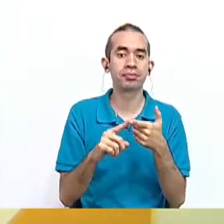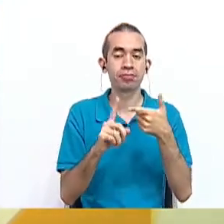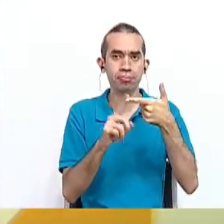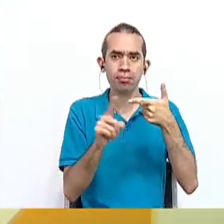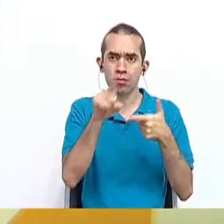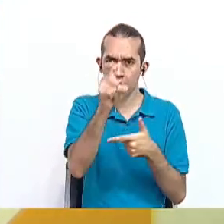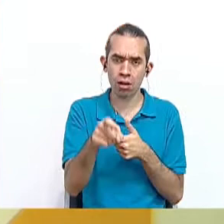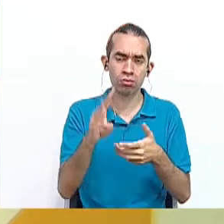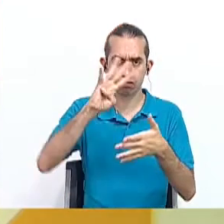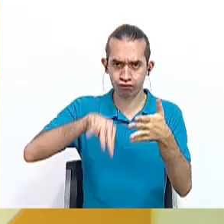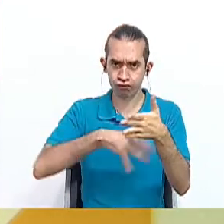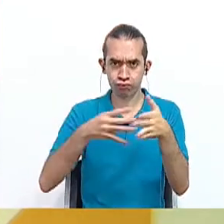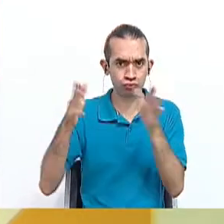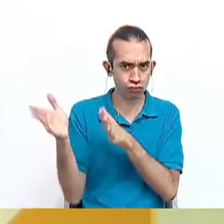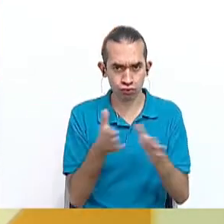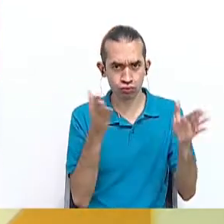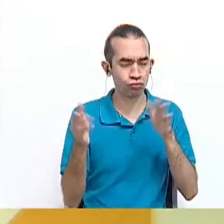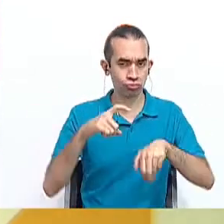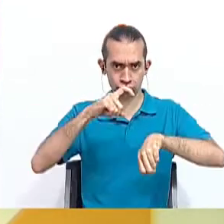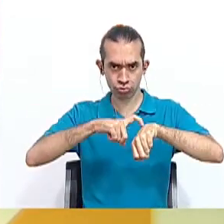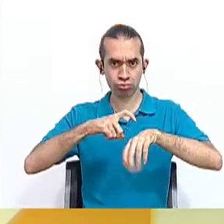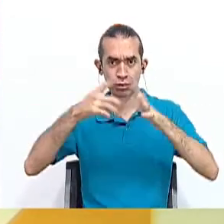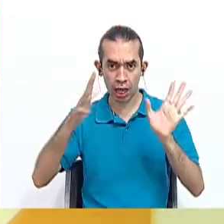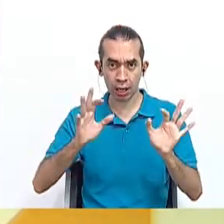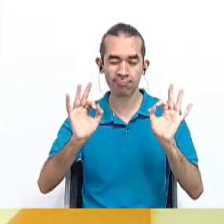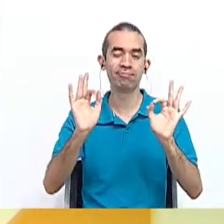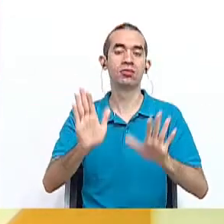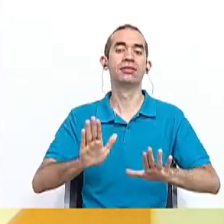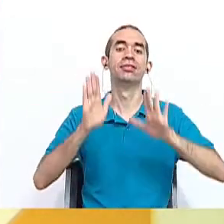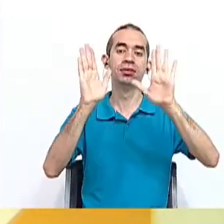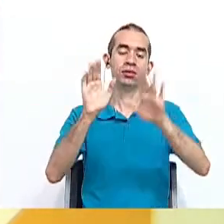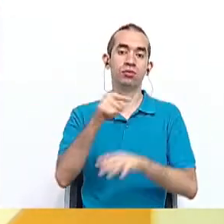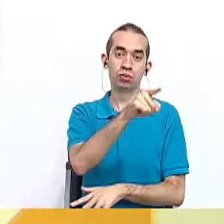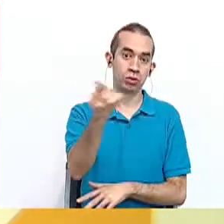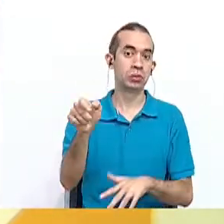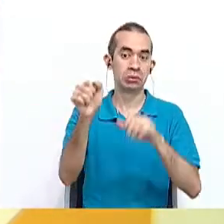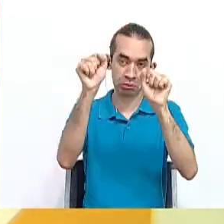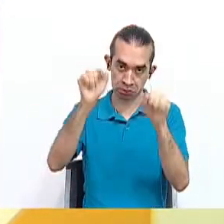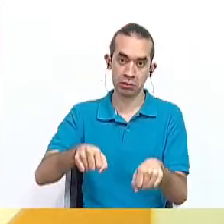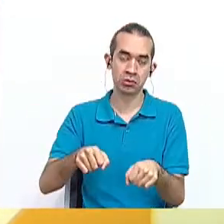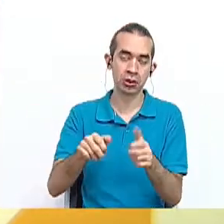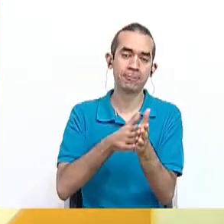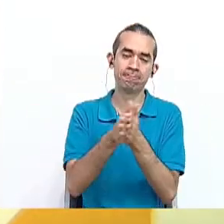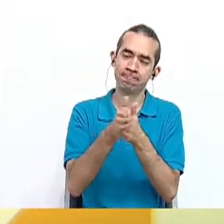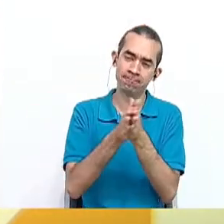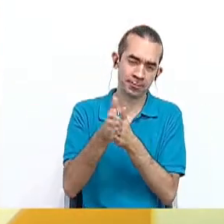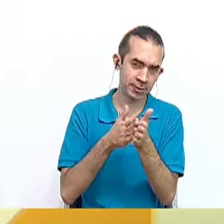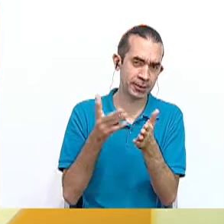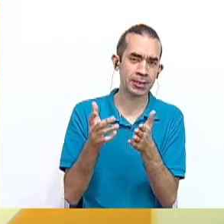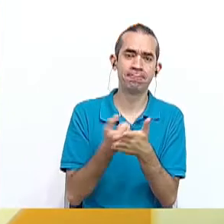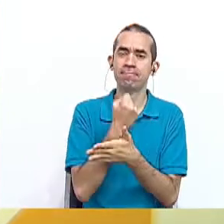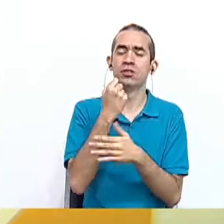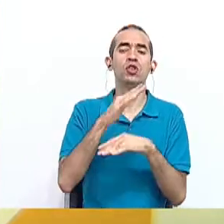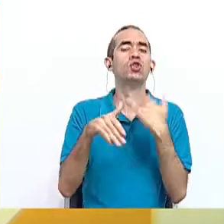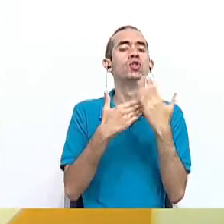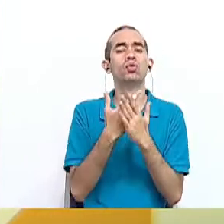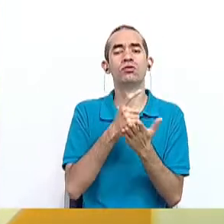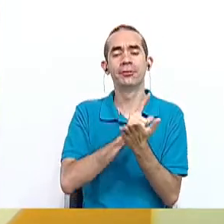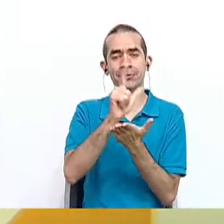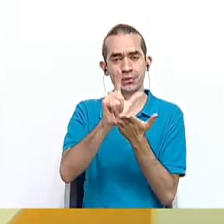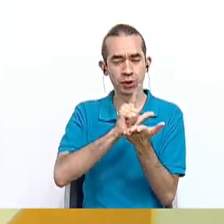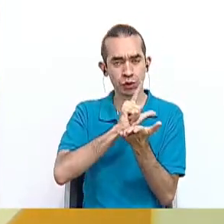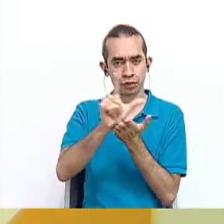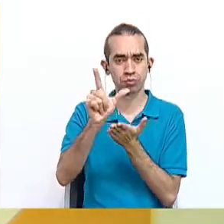ya planificaron su tiempo? Me parece excelente para que puedan aprovechar al máximo todas las lecciones que reciben